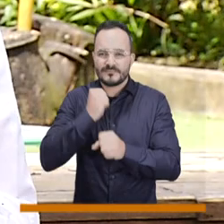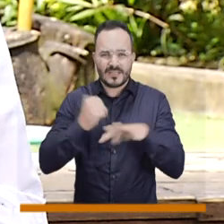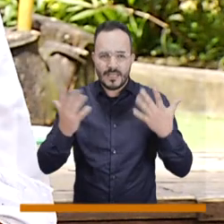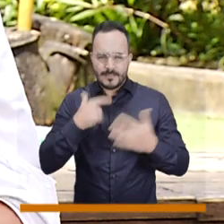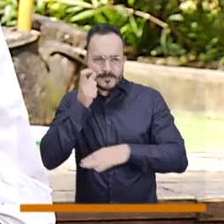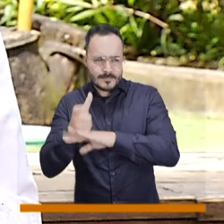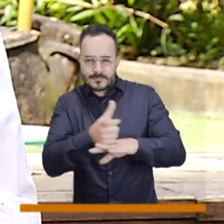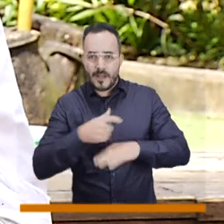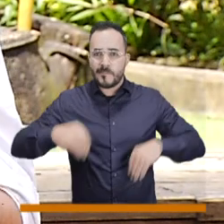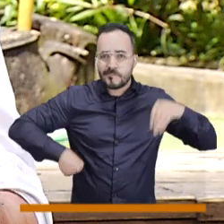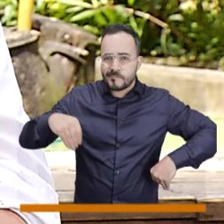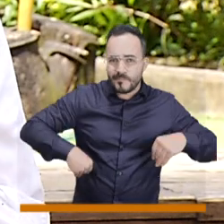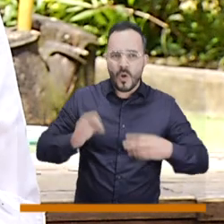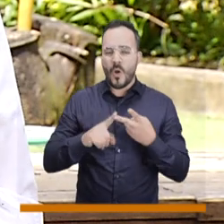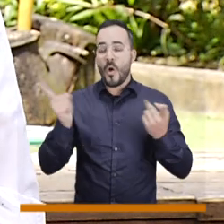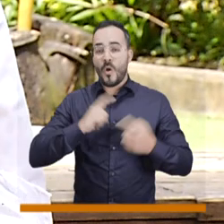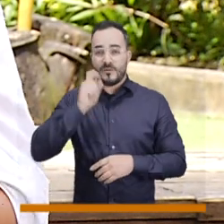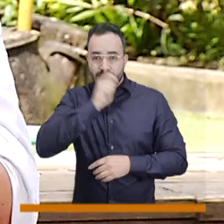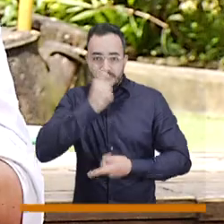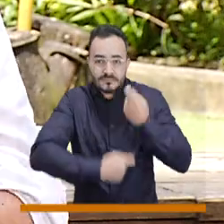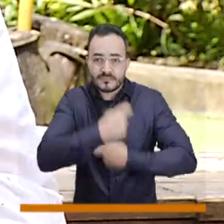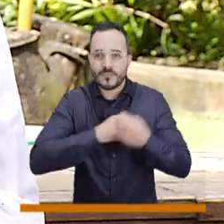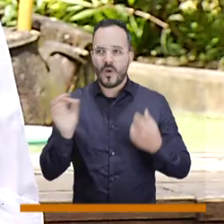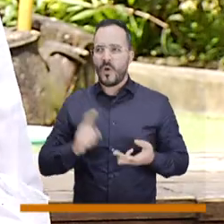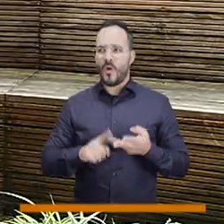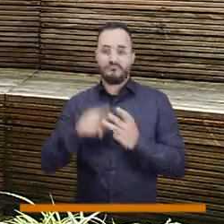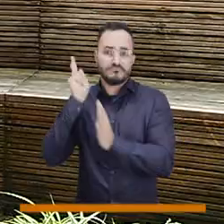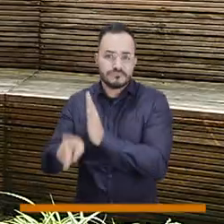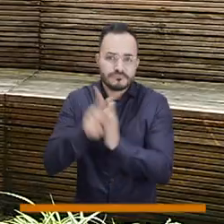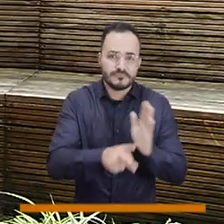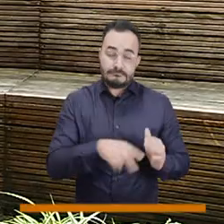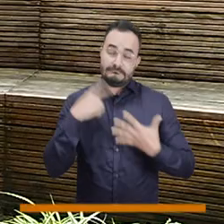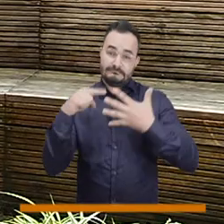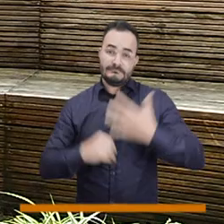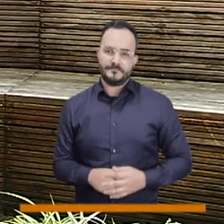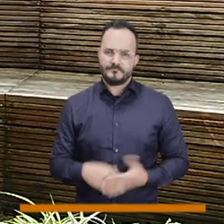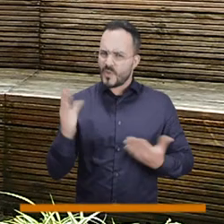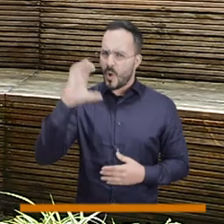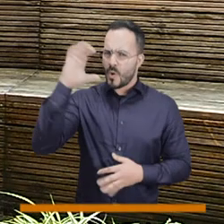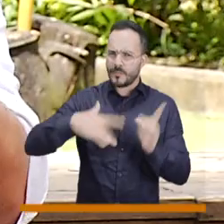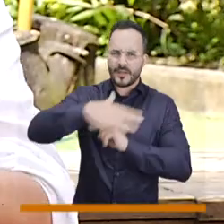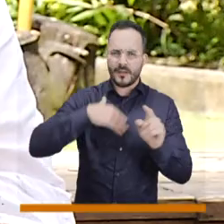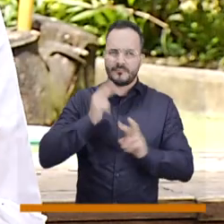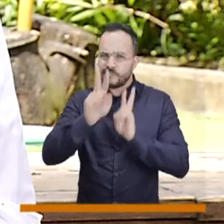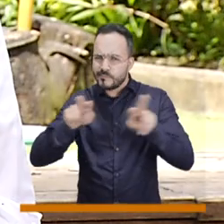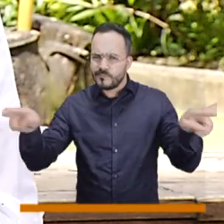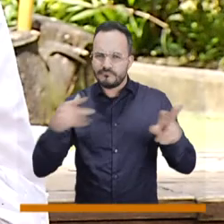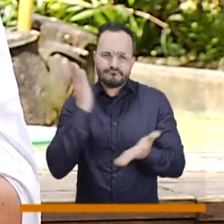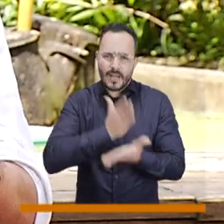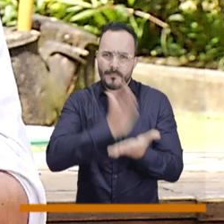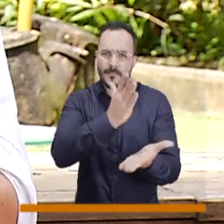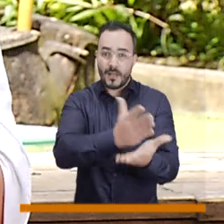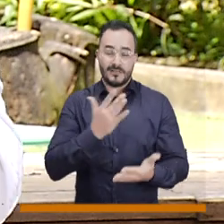impacto en la ciudadanía y obviamente en los homicidios. Todos estos flagelos que nosotros vivimos en Colombia y especial en Medellín